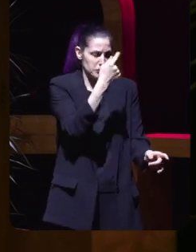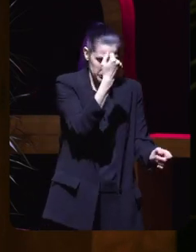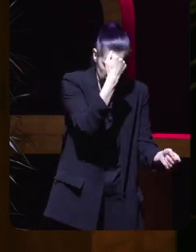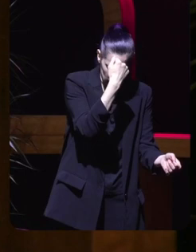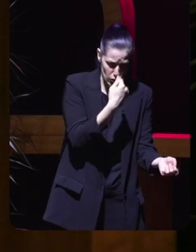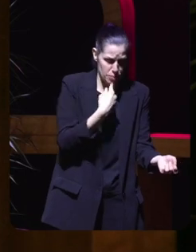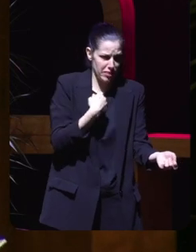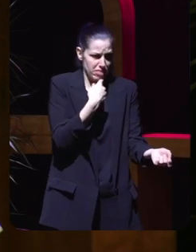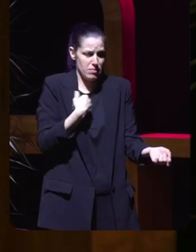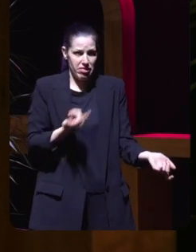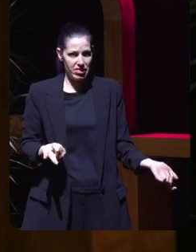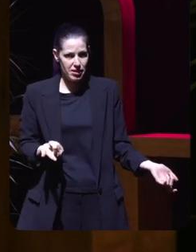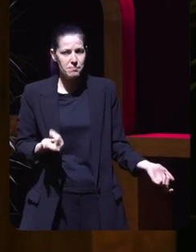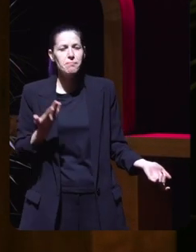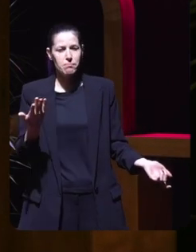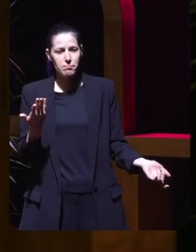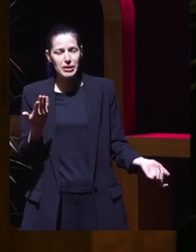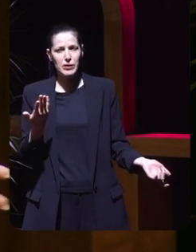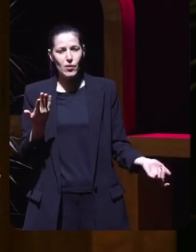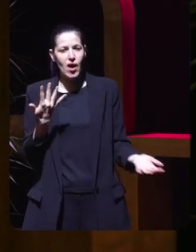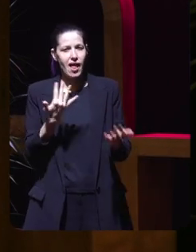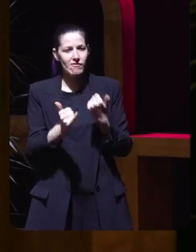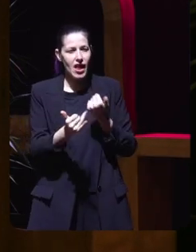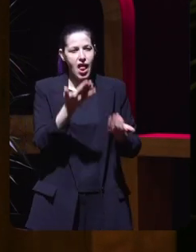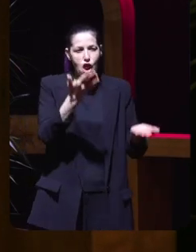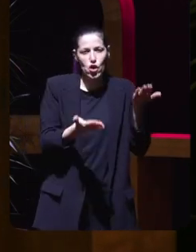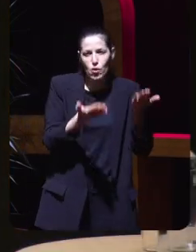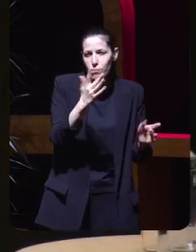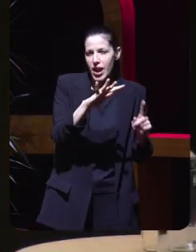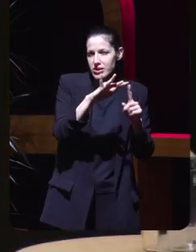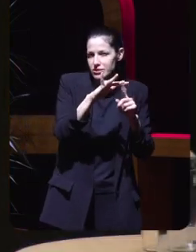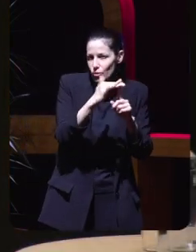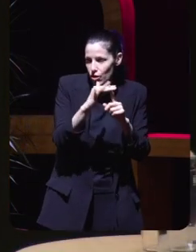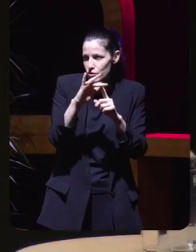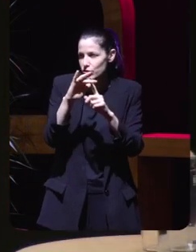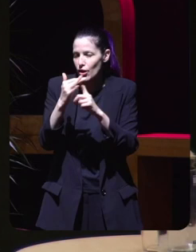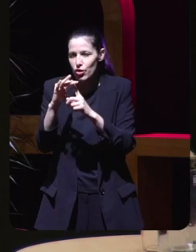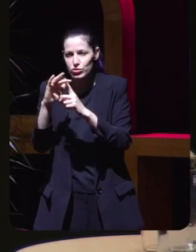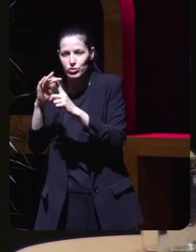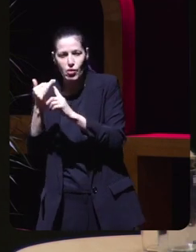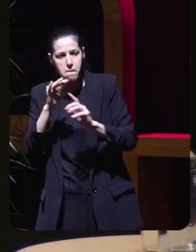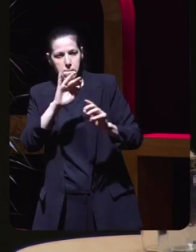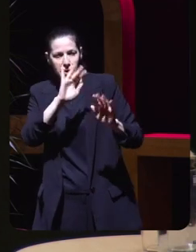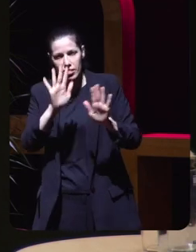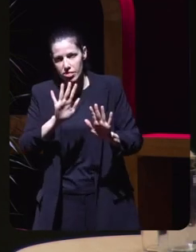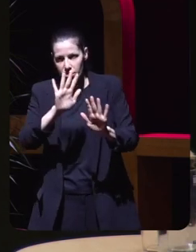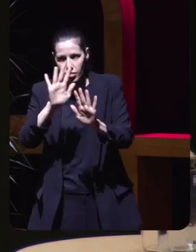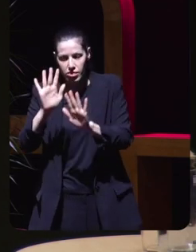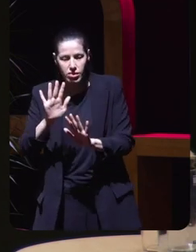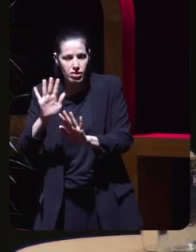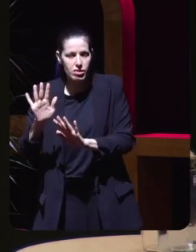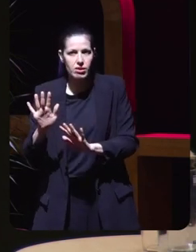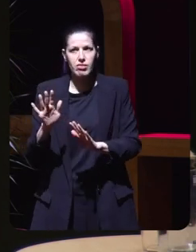claro cuando comparas precisamente con una situación similar No creo que pues Cuando comenzó